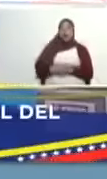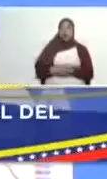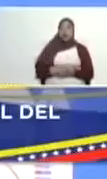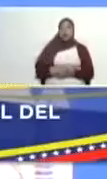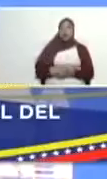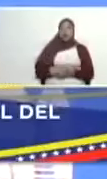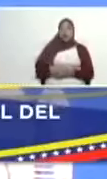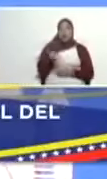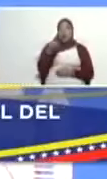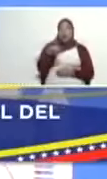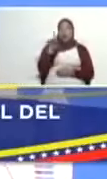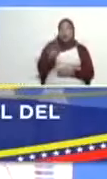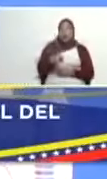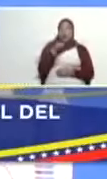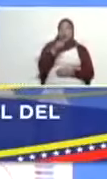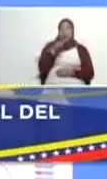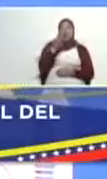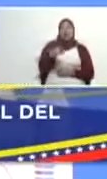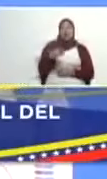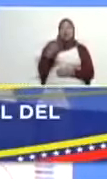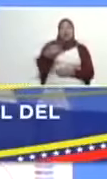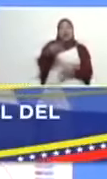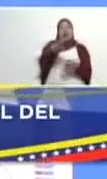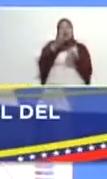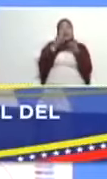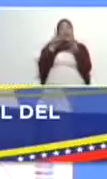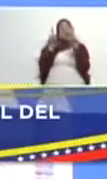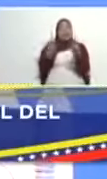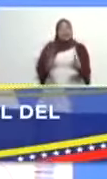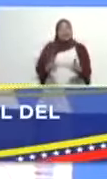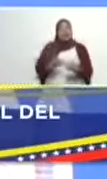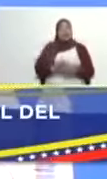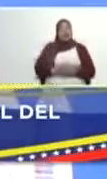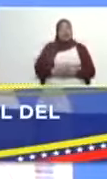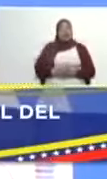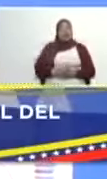Y hoy también tengo que anunciar, porque he decidido